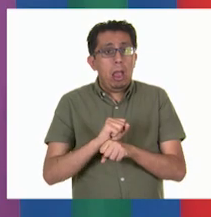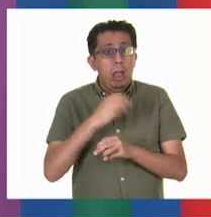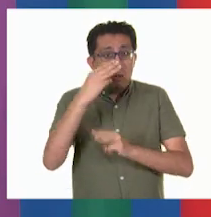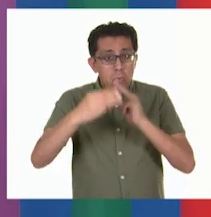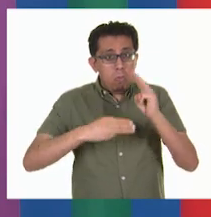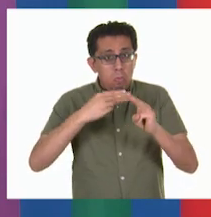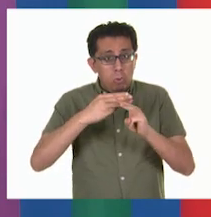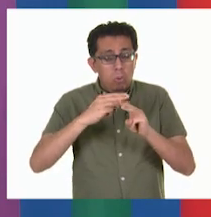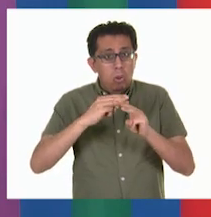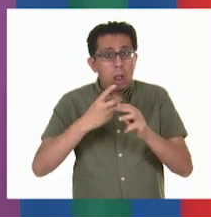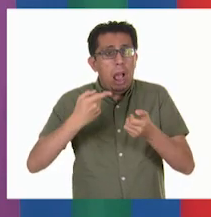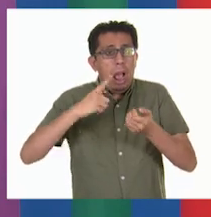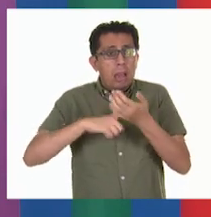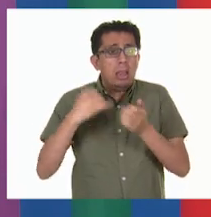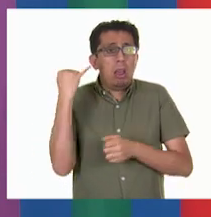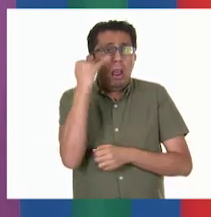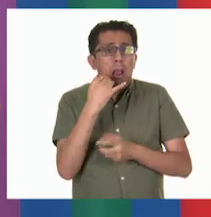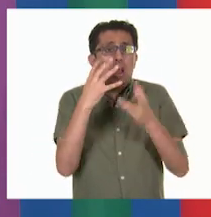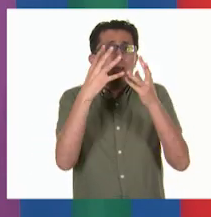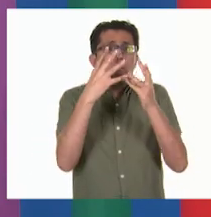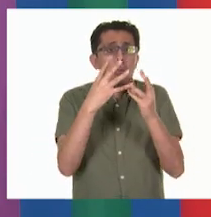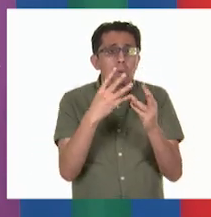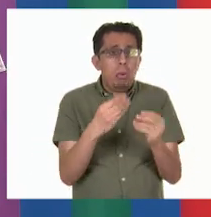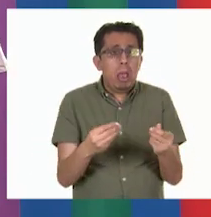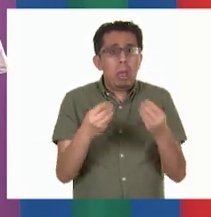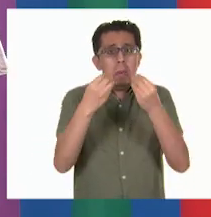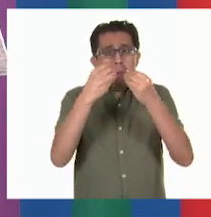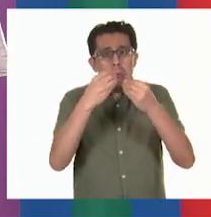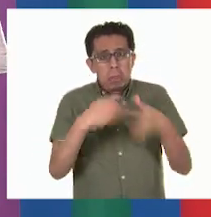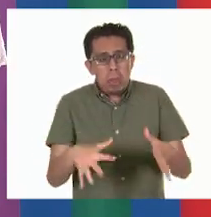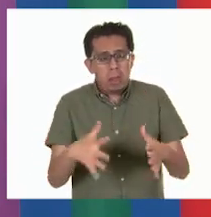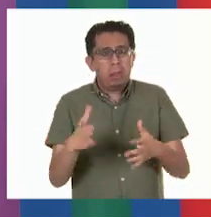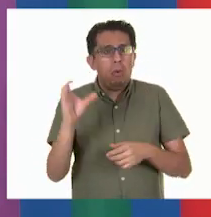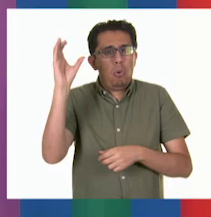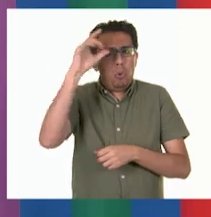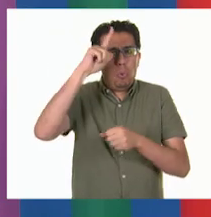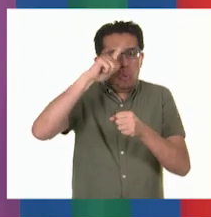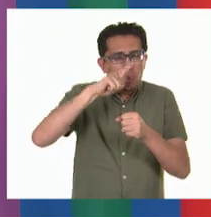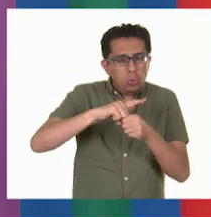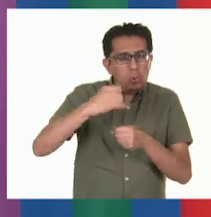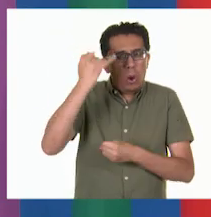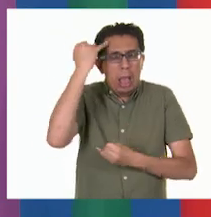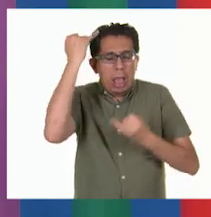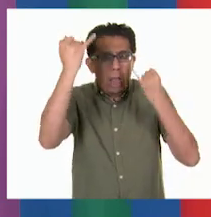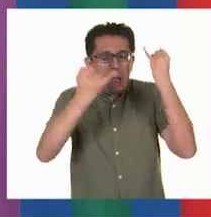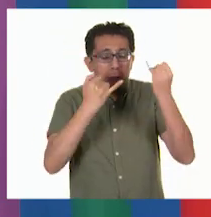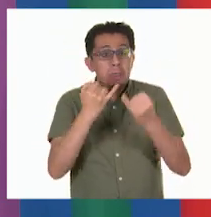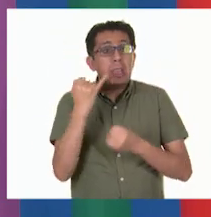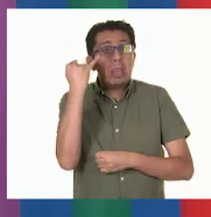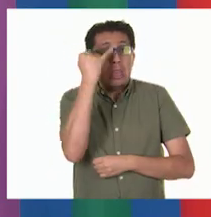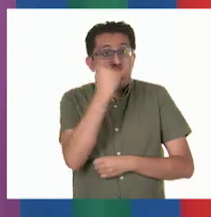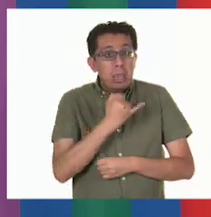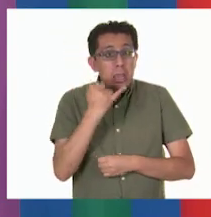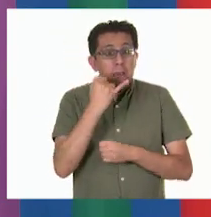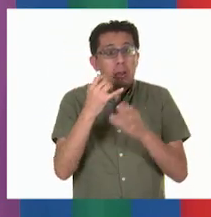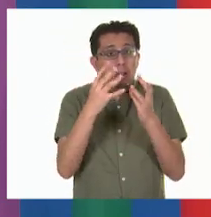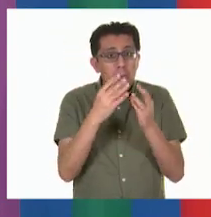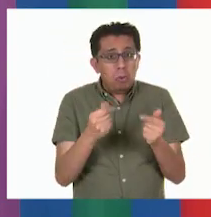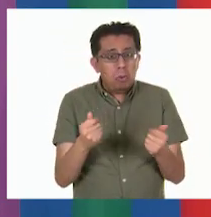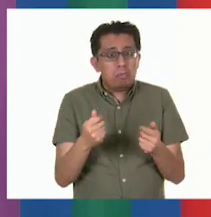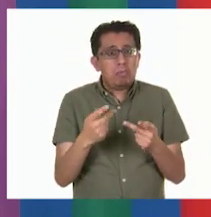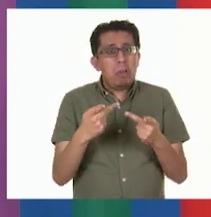lengua y se lleva consigo todo un patrimonio cultural e intelectual. Con la extinción de los idiomas se pierden